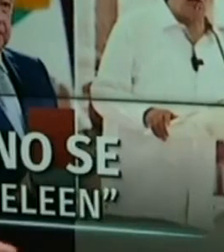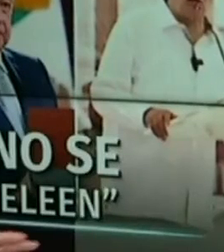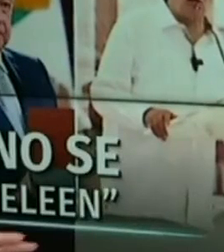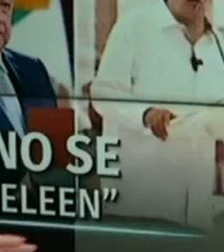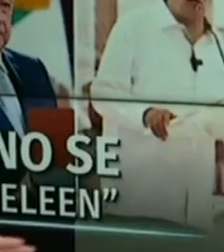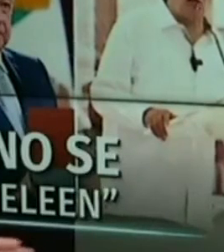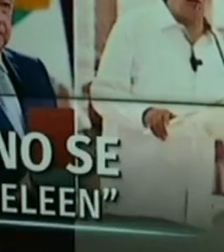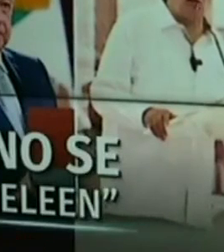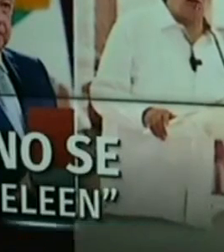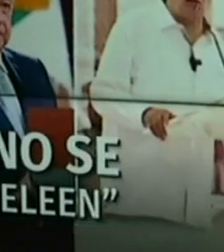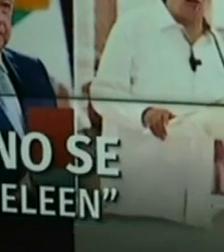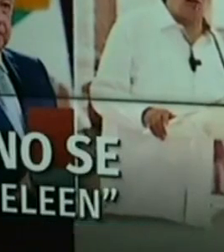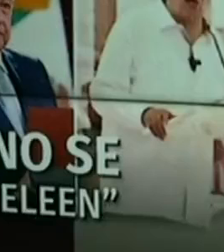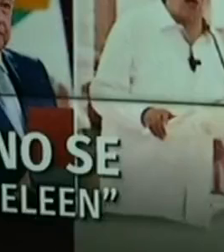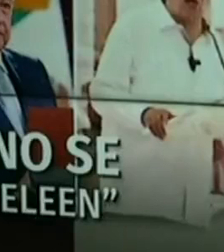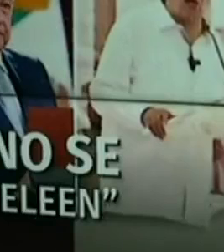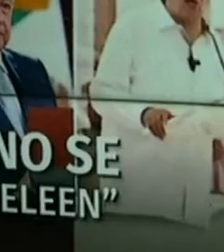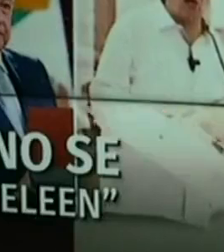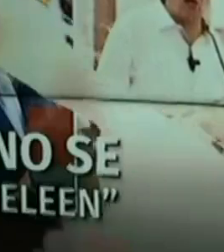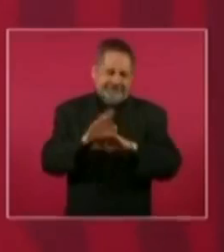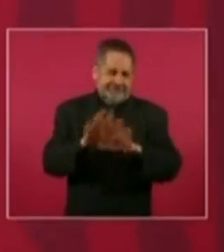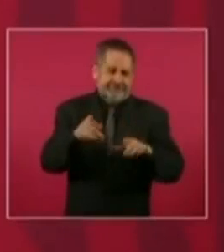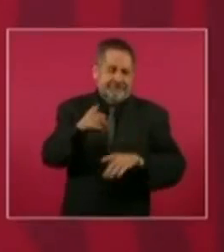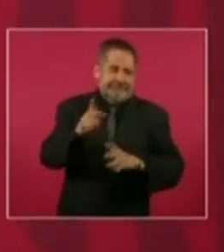les pidió pues que busquen la unidad.